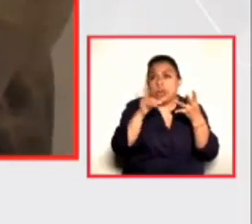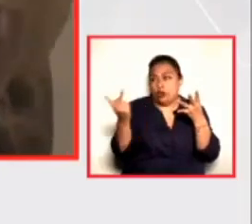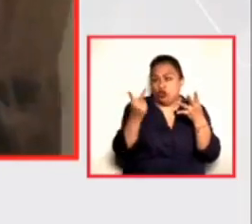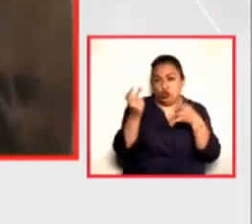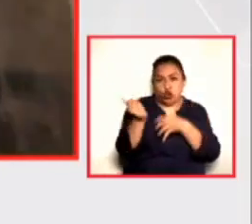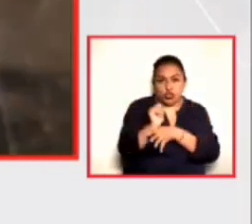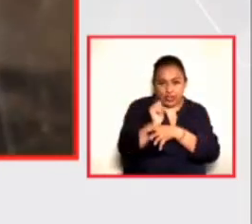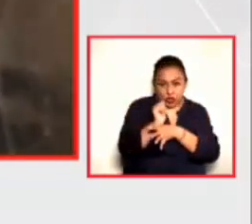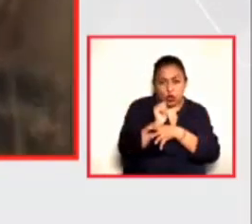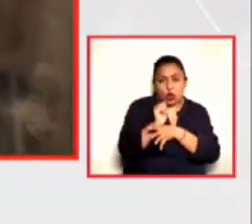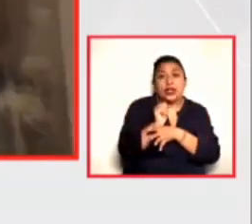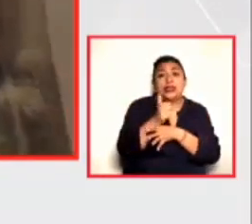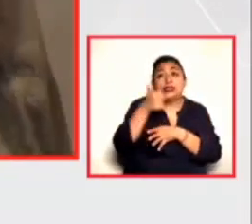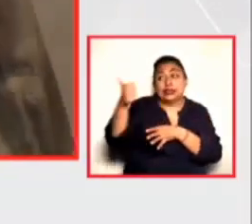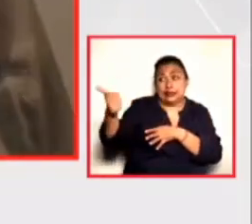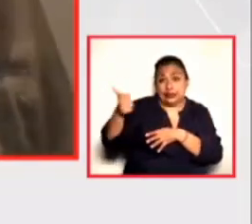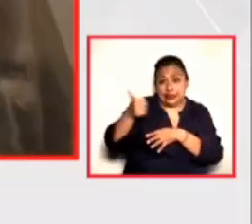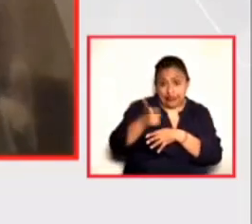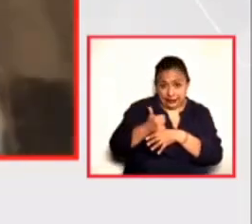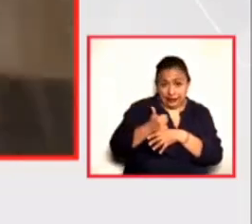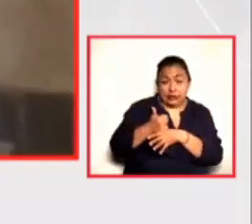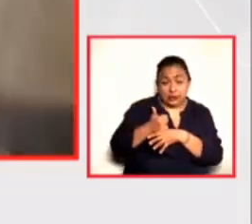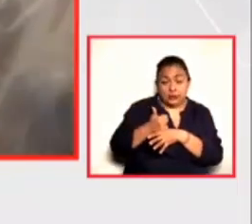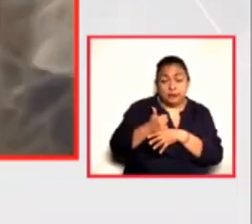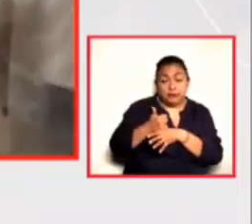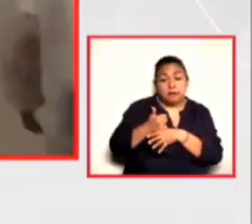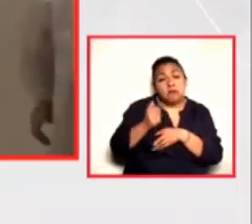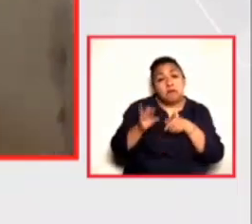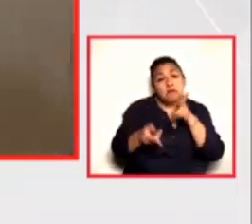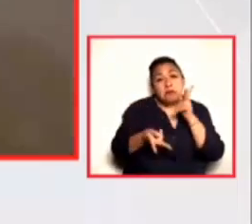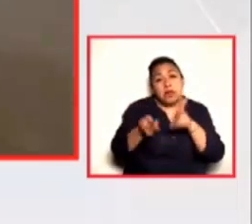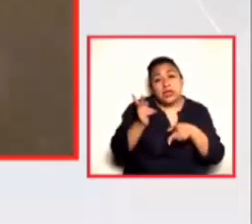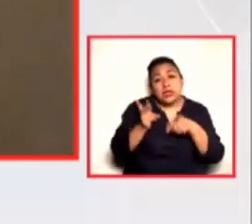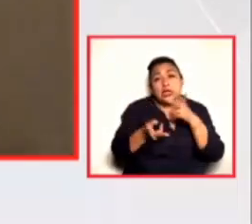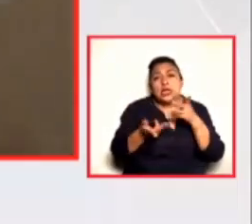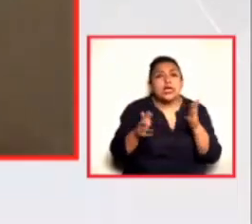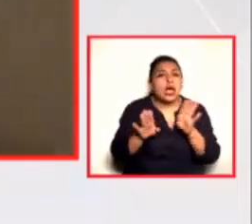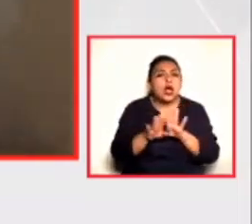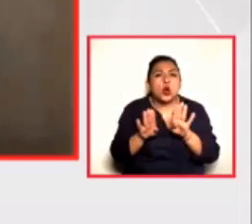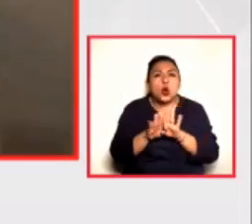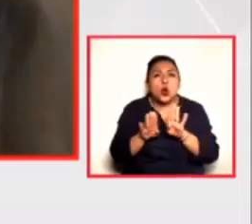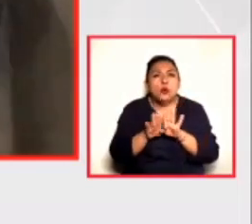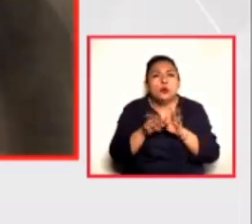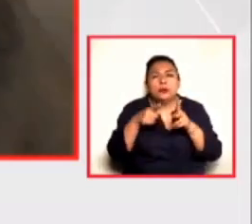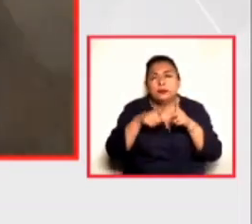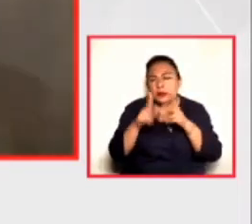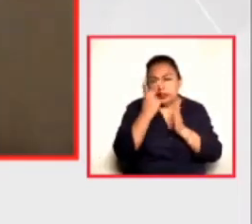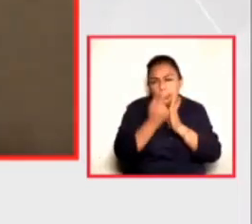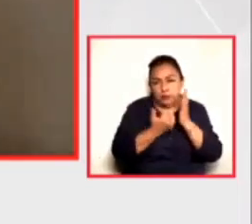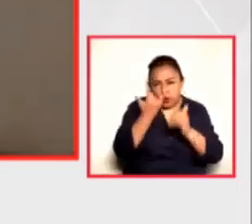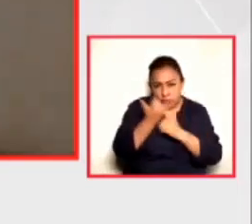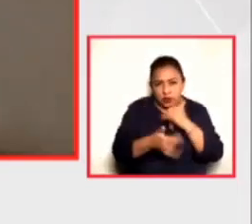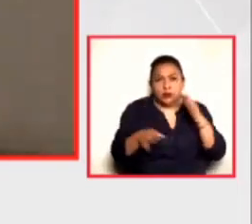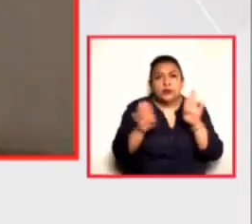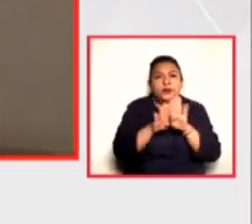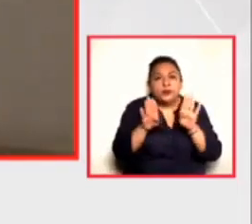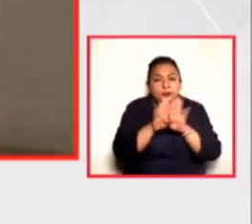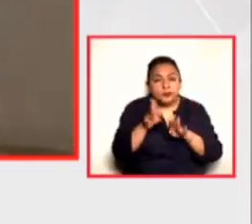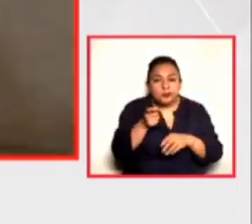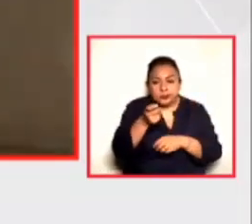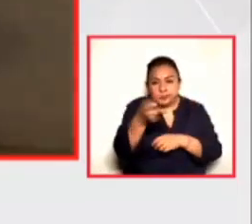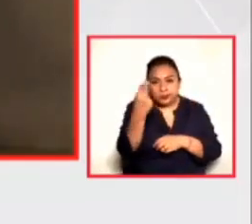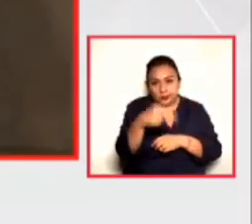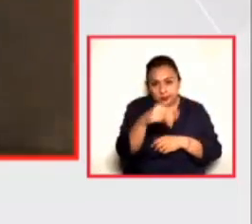y cada uno platica cómo es que nace este proyecto, cómo se le dio nombre a este